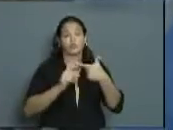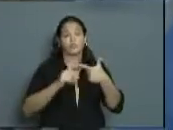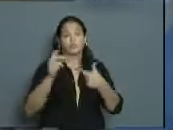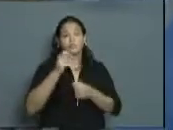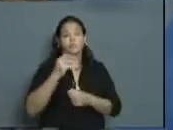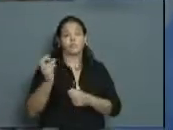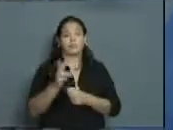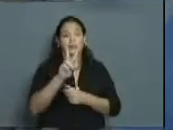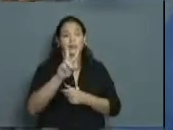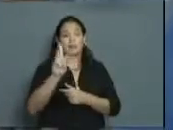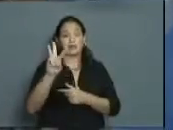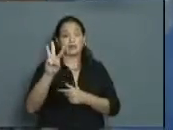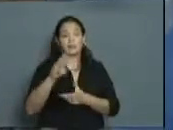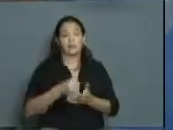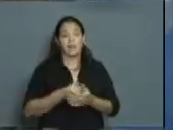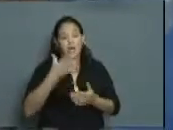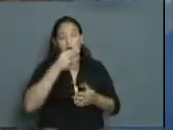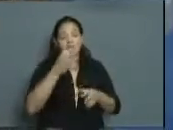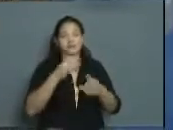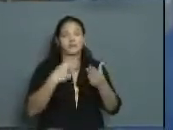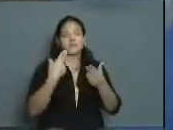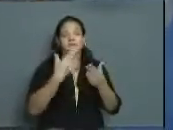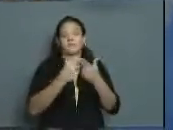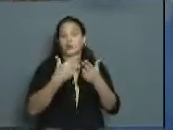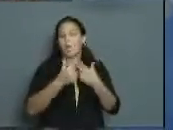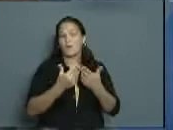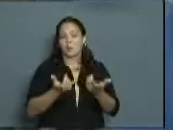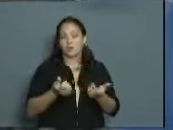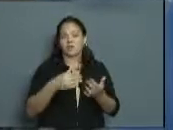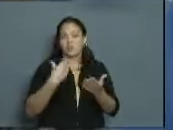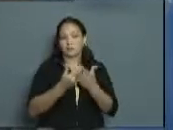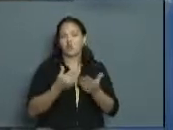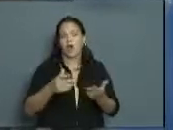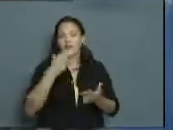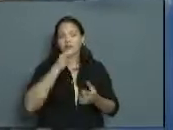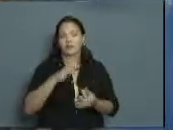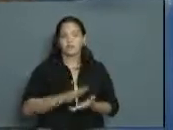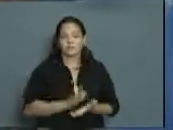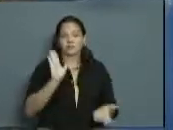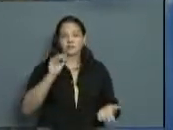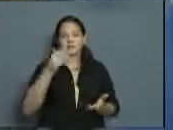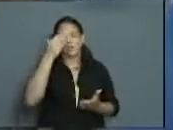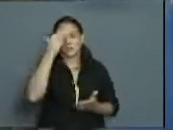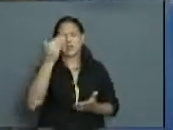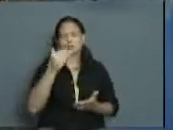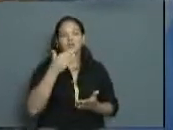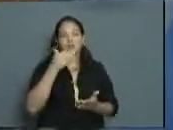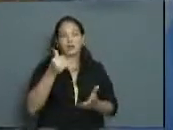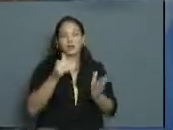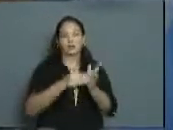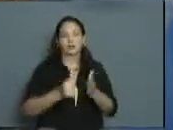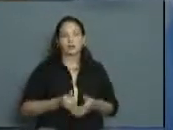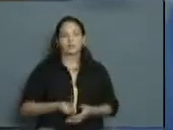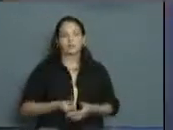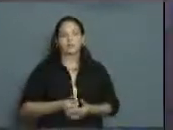conversará en próximas emisiones, así lo ha prometido nuestro periodista Vladimir Marrero Aguilera. Así me despido. Gracias. Tengan ustedes muy buenas